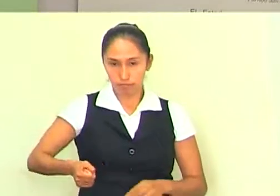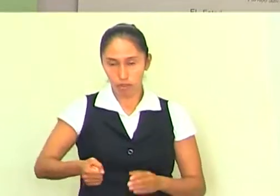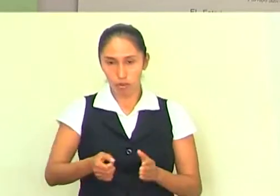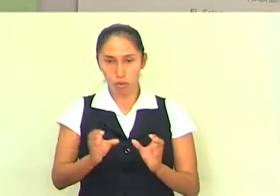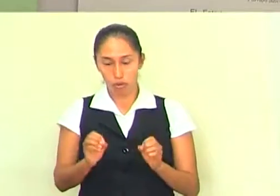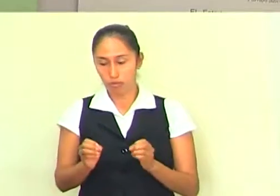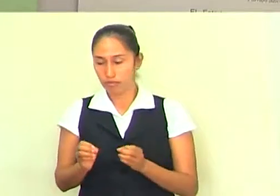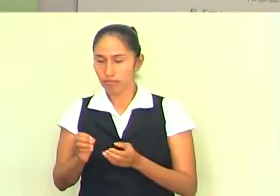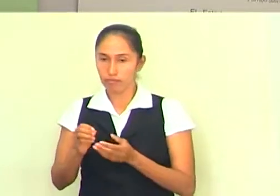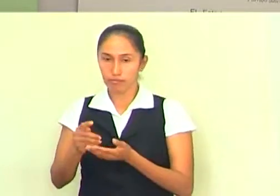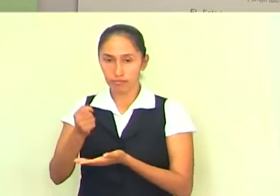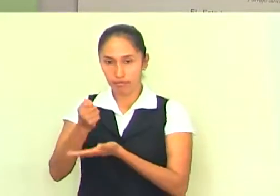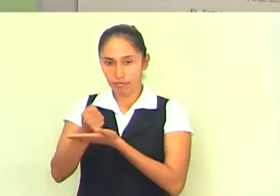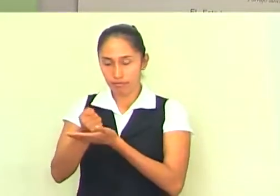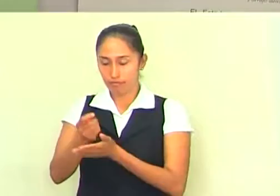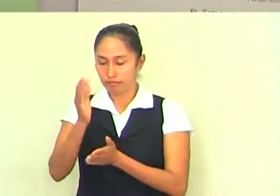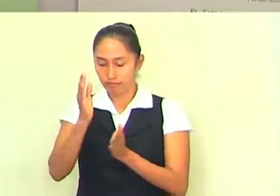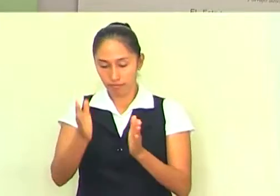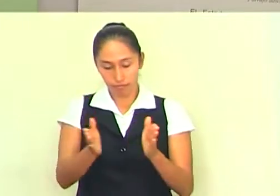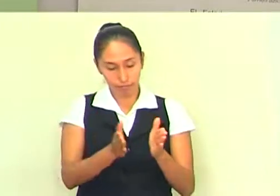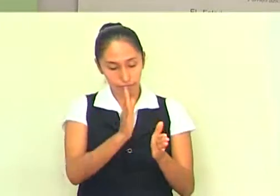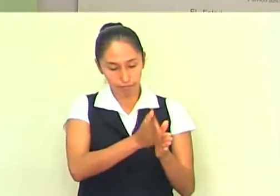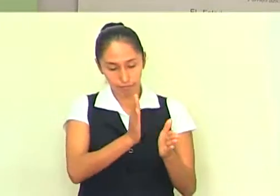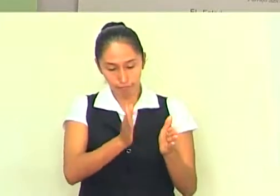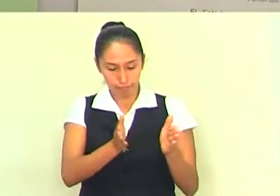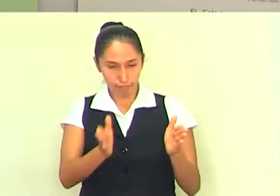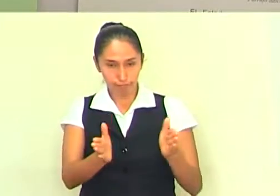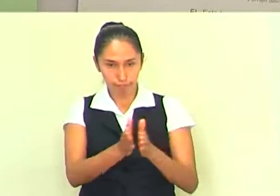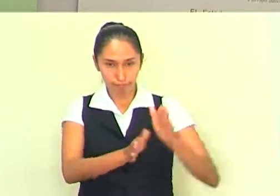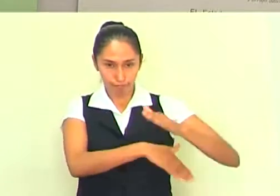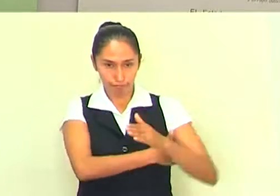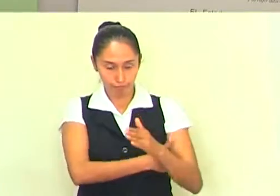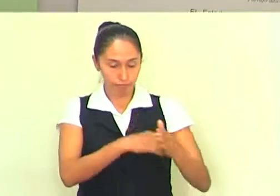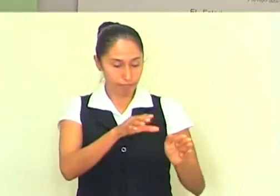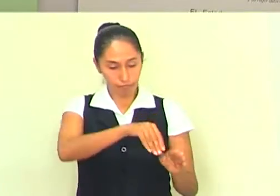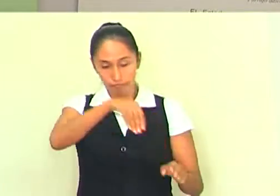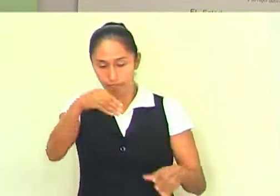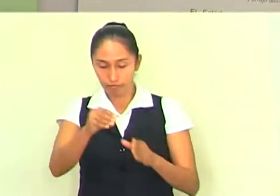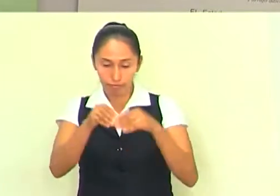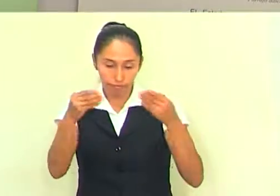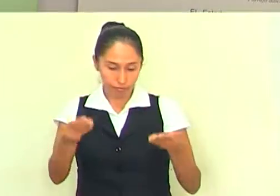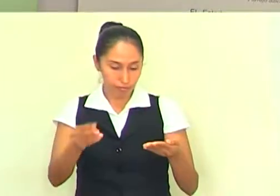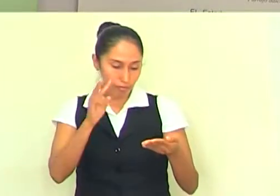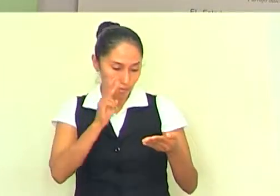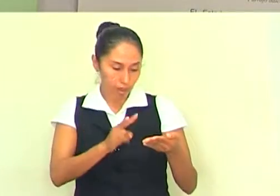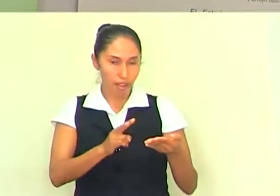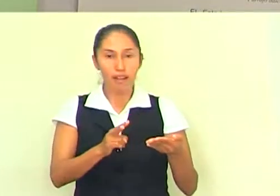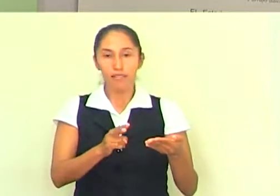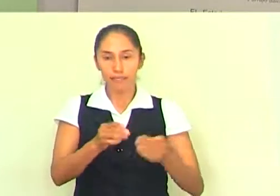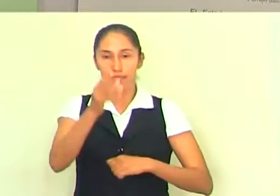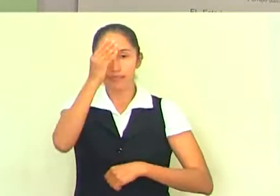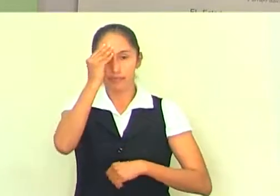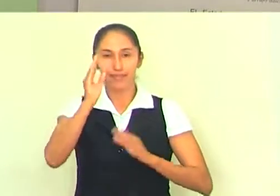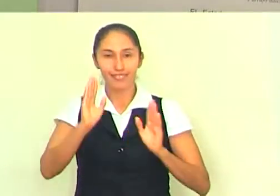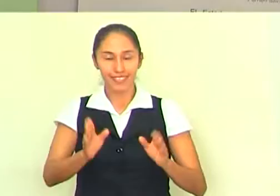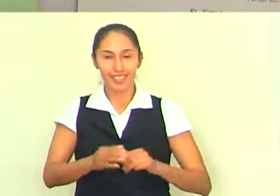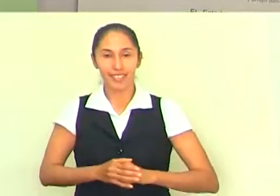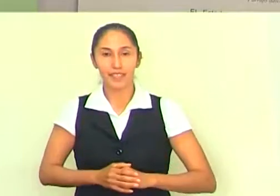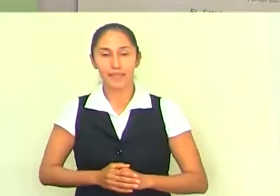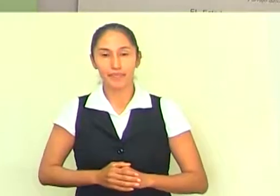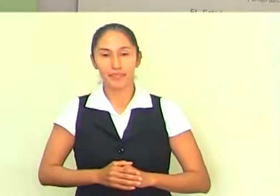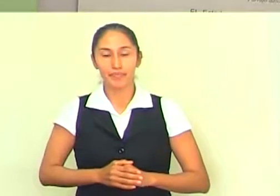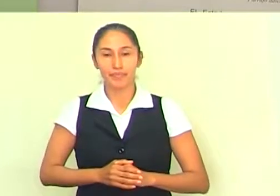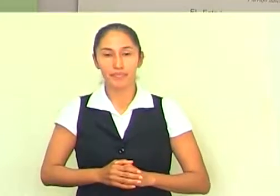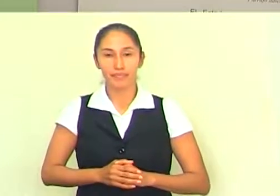vas desarrollando de manera que puedas articular fácilmente los aprendizajes que se